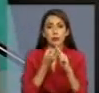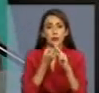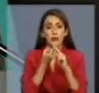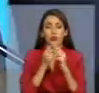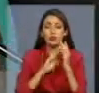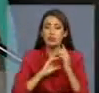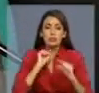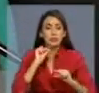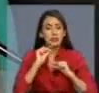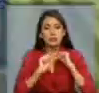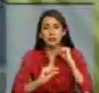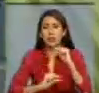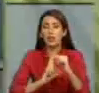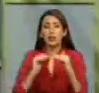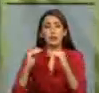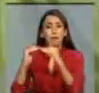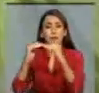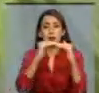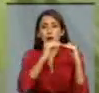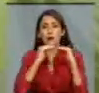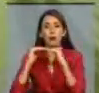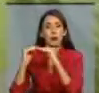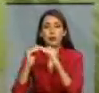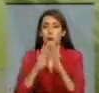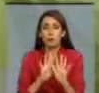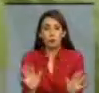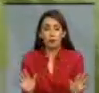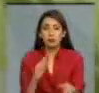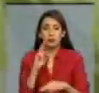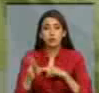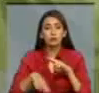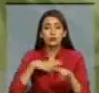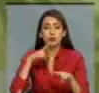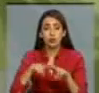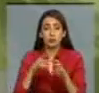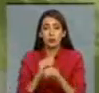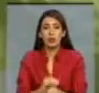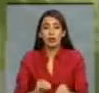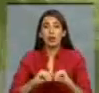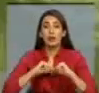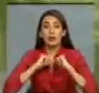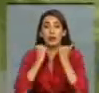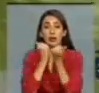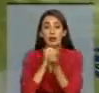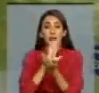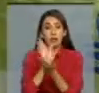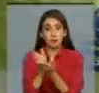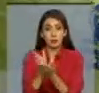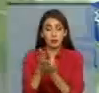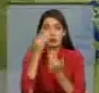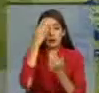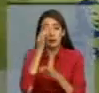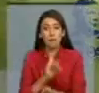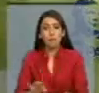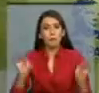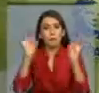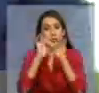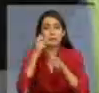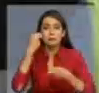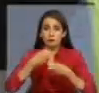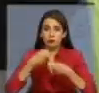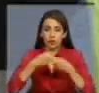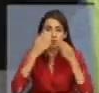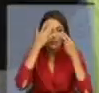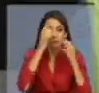principios democráticos. En la Asamblea, donde las fisuras de País son aún más evidentes por las posturas de un grupo a favor y otro en contra de la consulta popular,